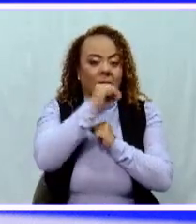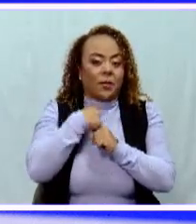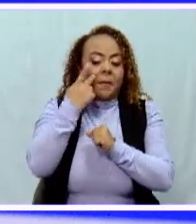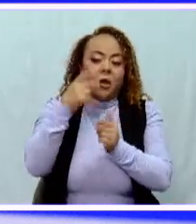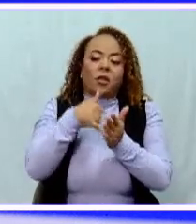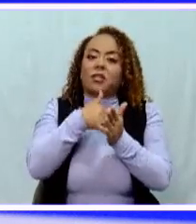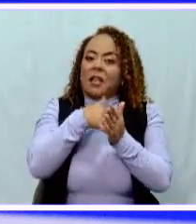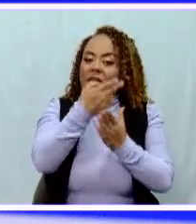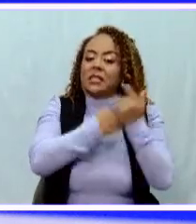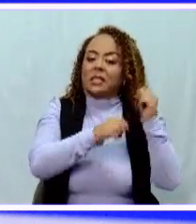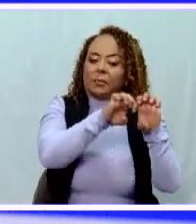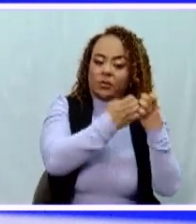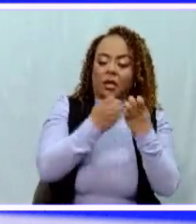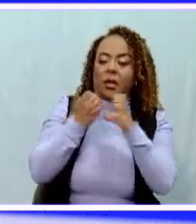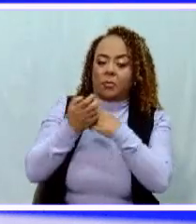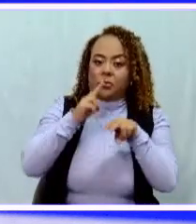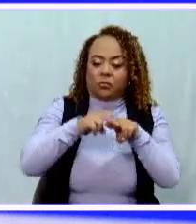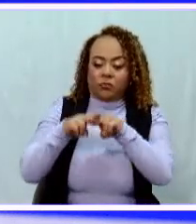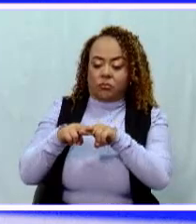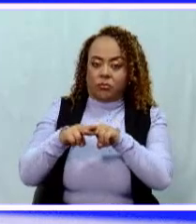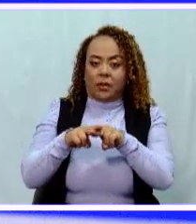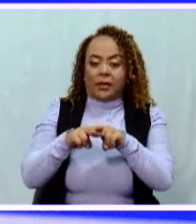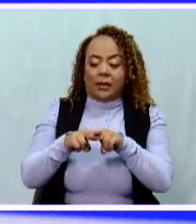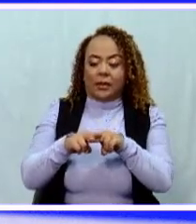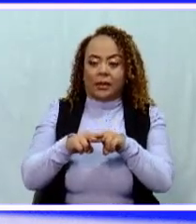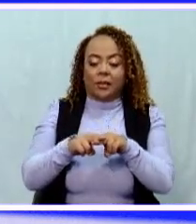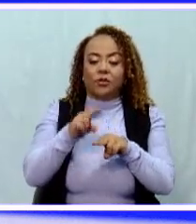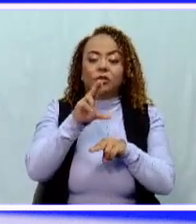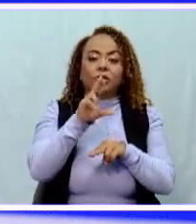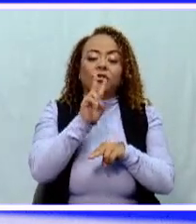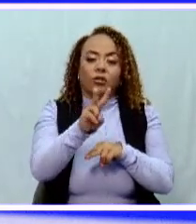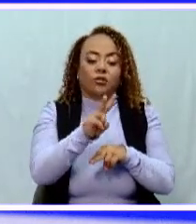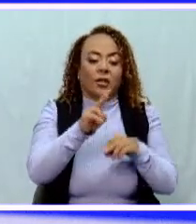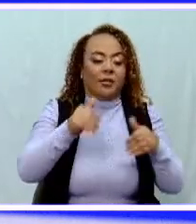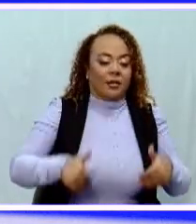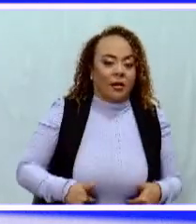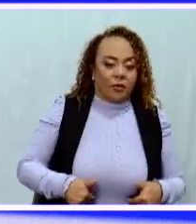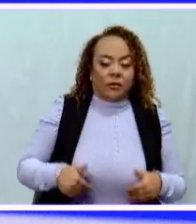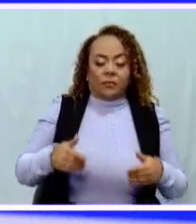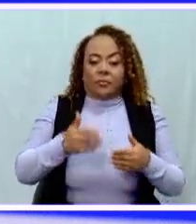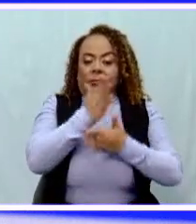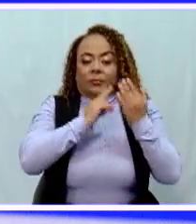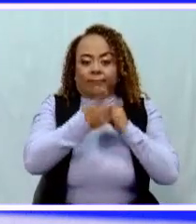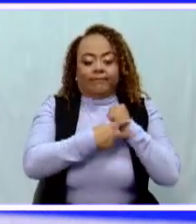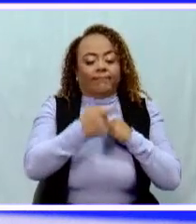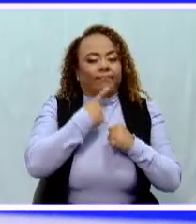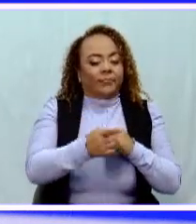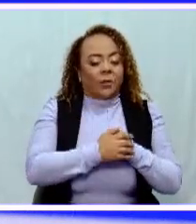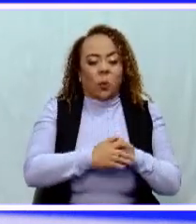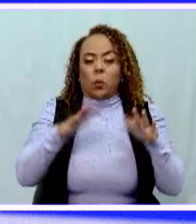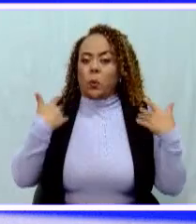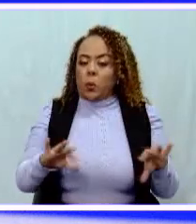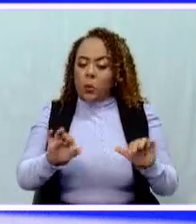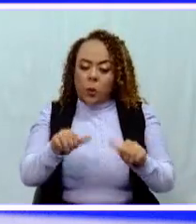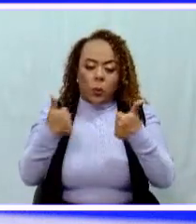débiles a los dos banquillos y no estoy hablando los jugadores estoy hablando los dos entrenadores a como en ocasiones hemos dicho gran duelo